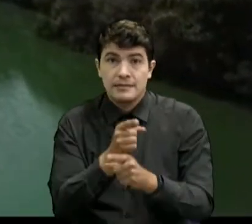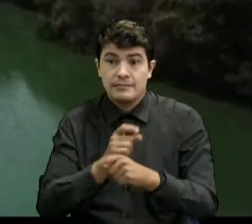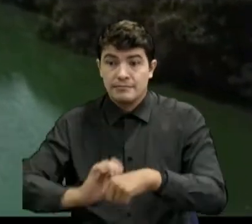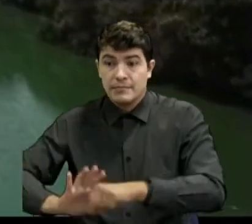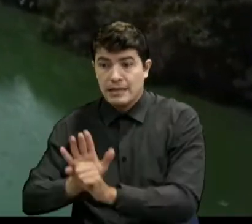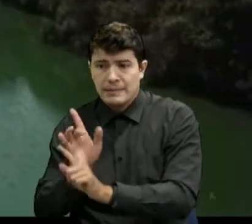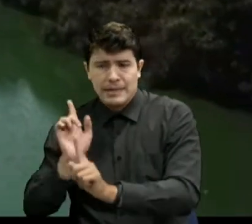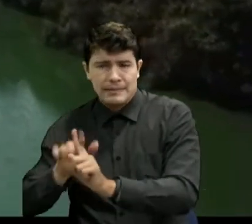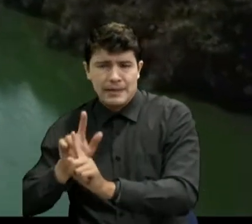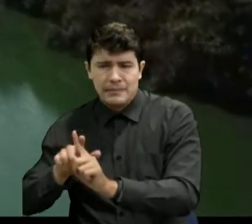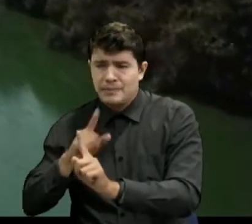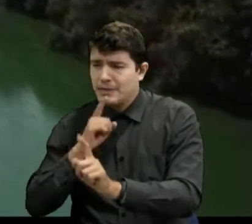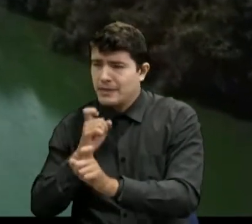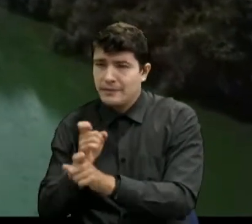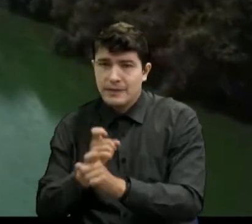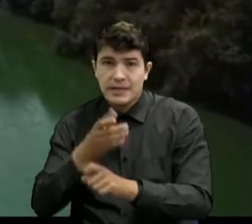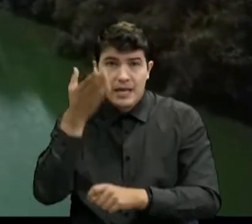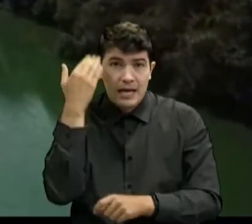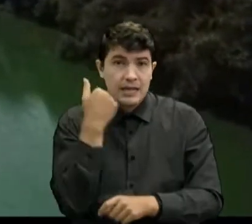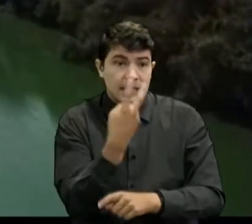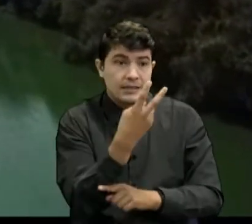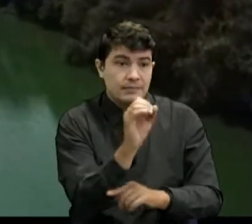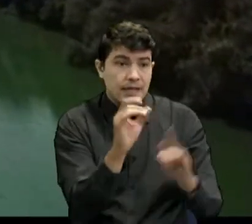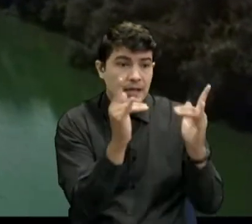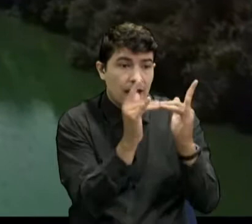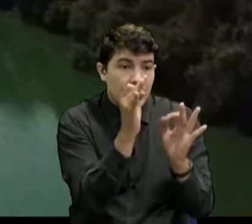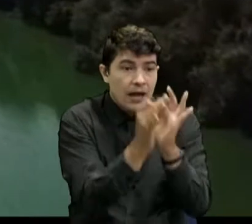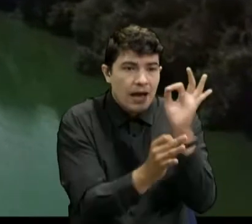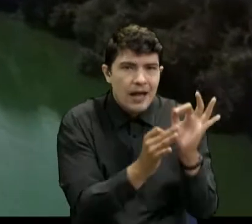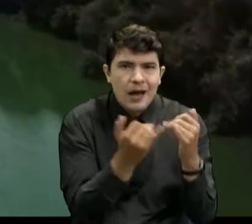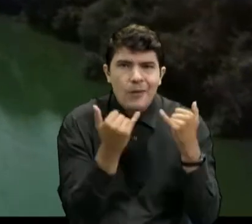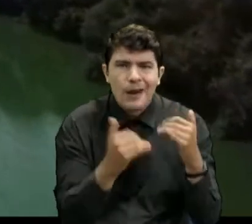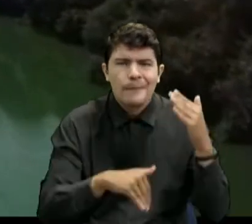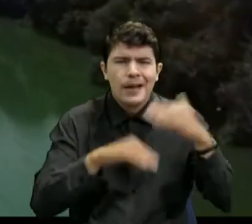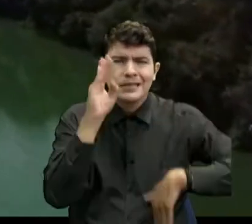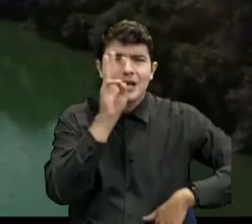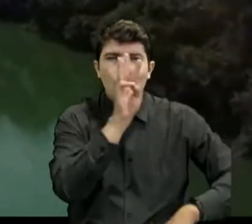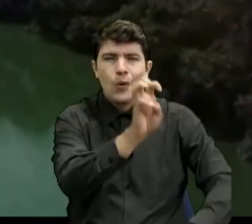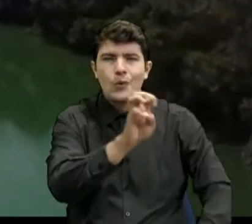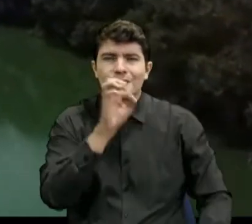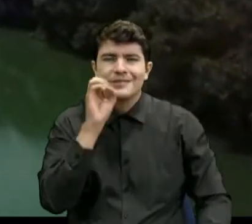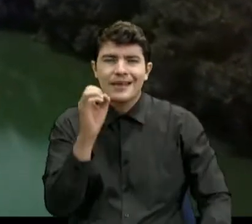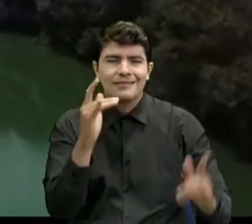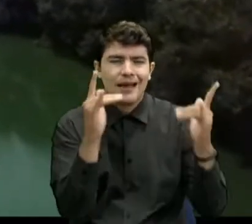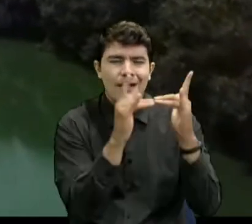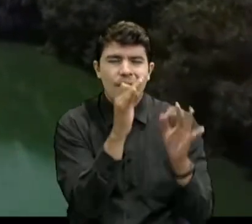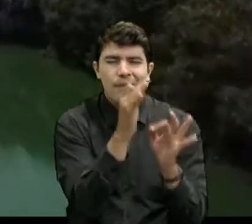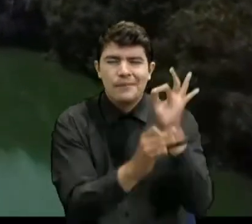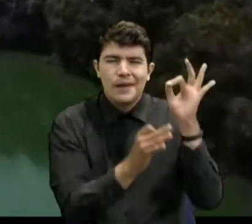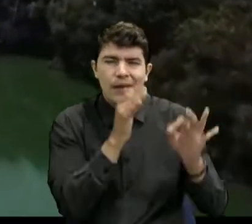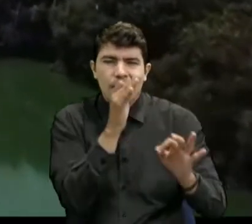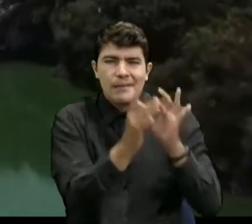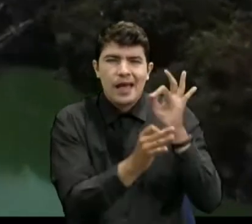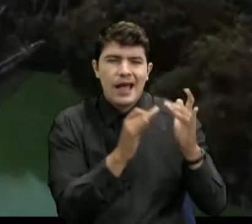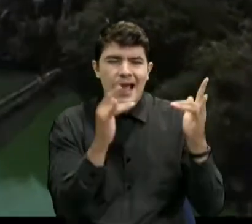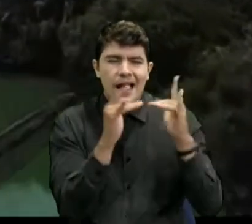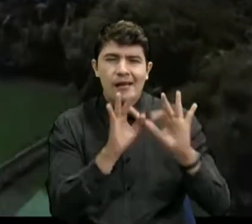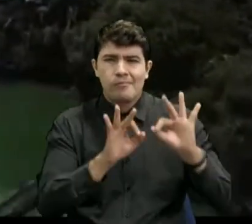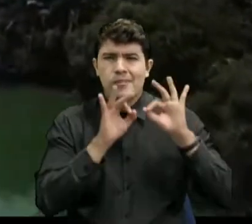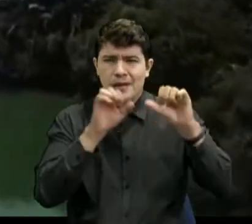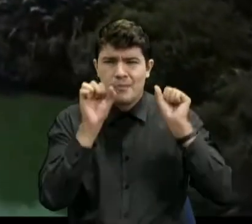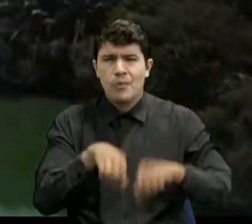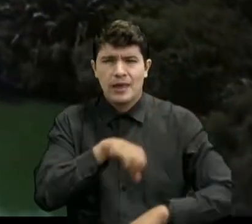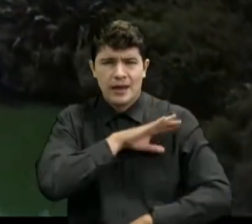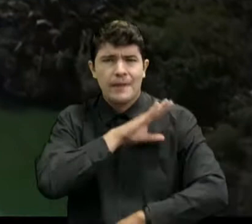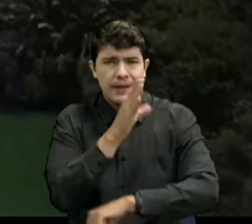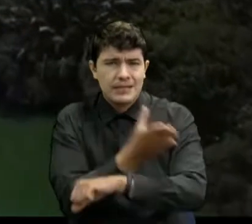importante fue haber pasado de 20 unidades de cuidados intensivos a más de 80 unidades. Cuadriplicamos nuestra capacidad de enfrentar